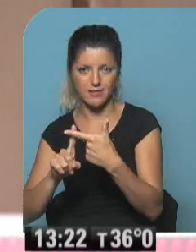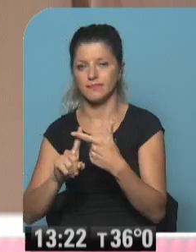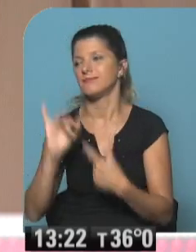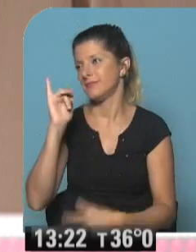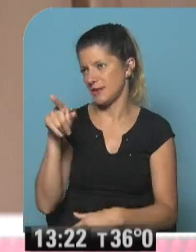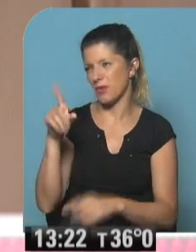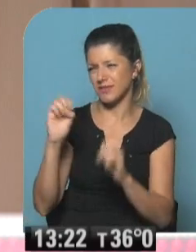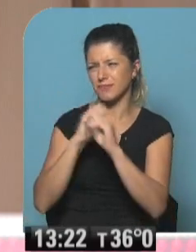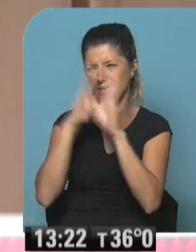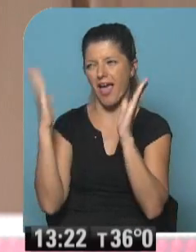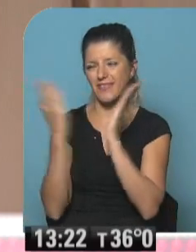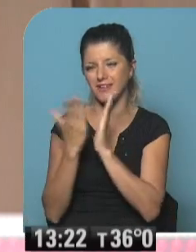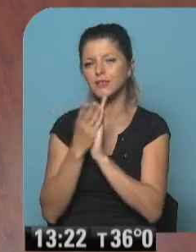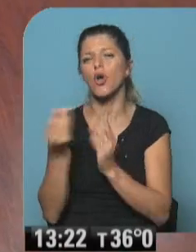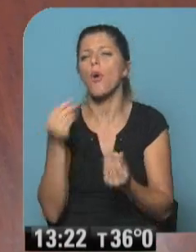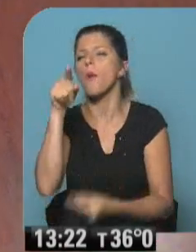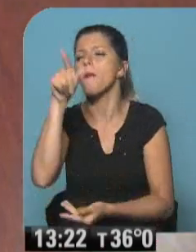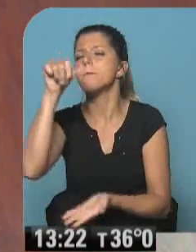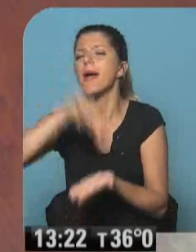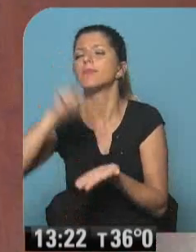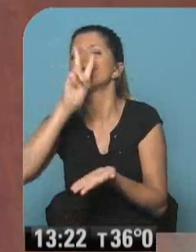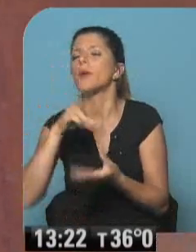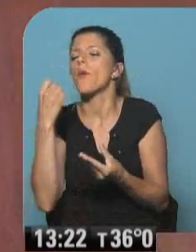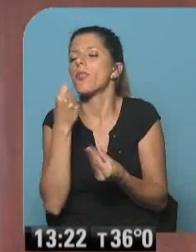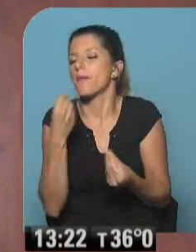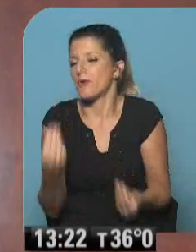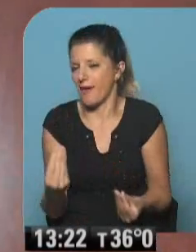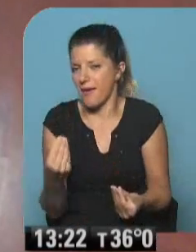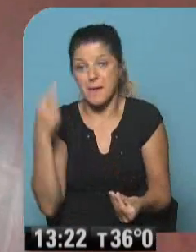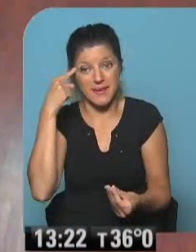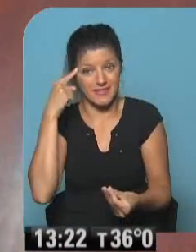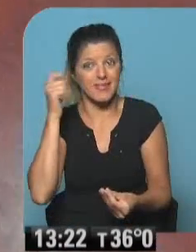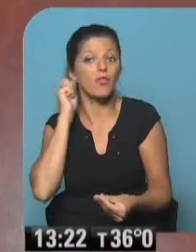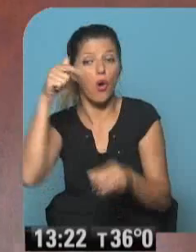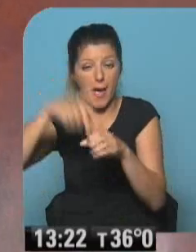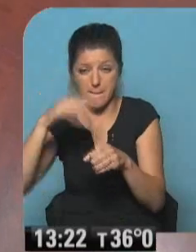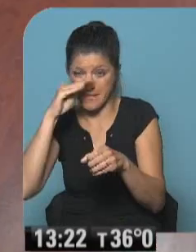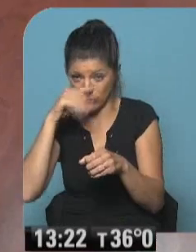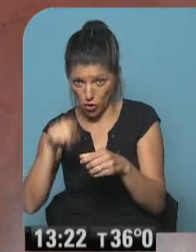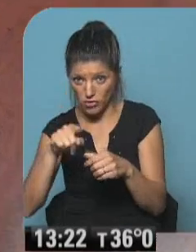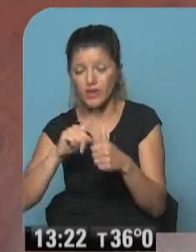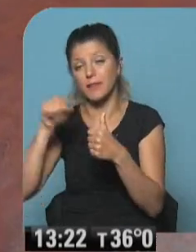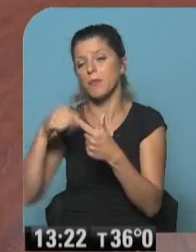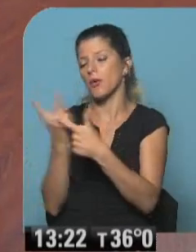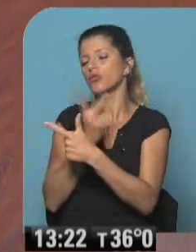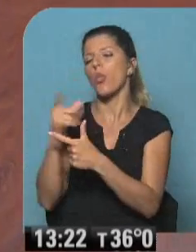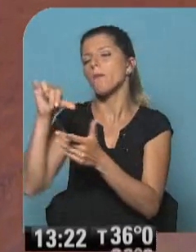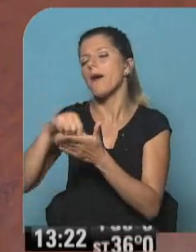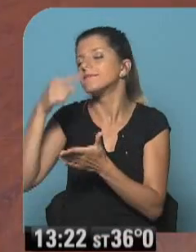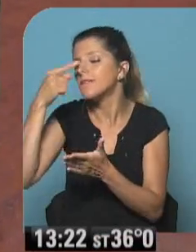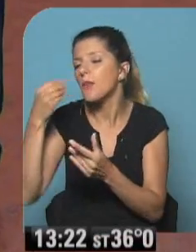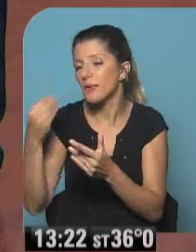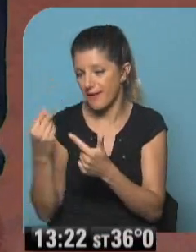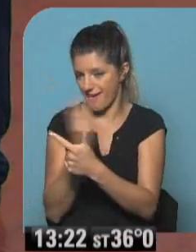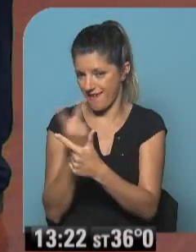significa Venezuela como potencia petrolera y el alineamiento que obviamente le interesa a China y Rusia que